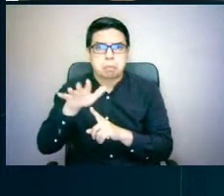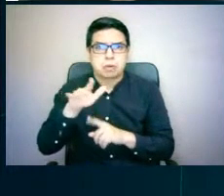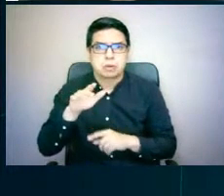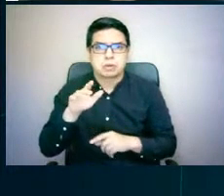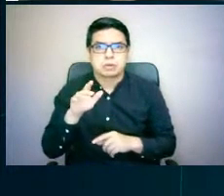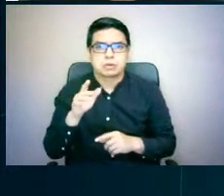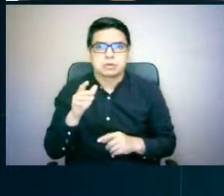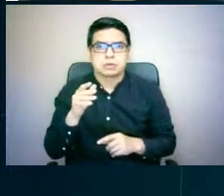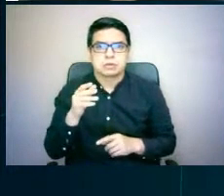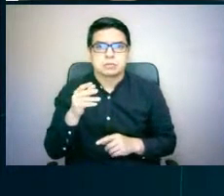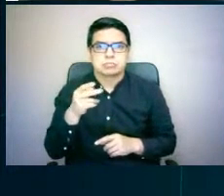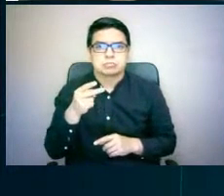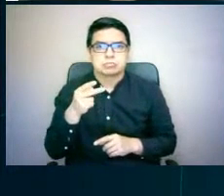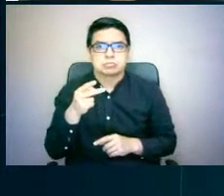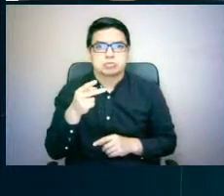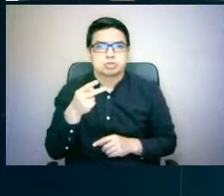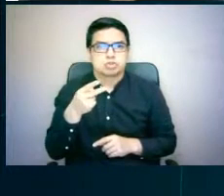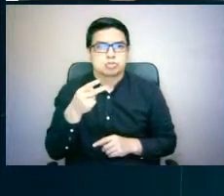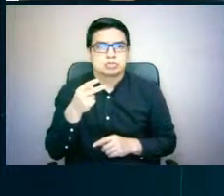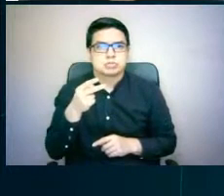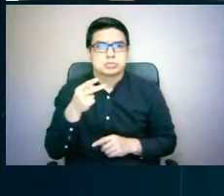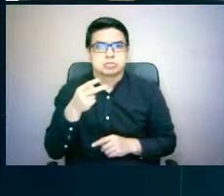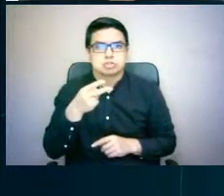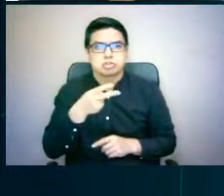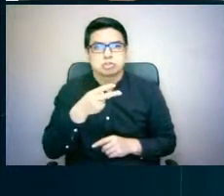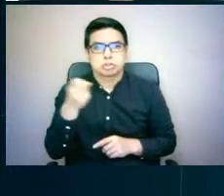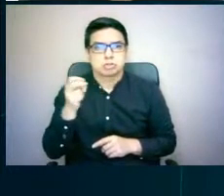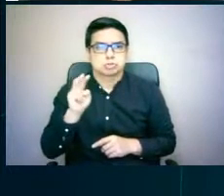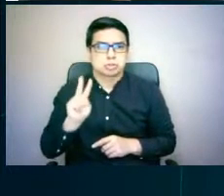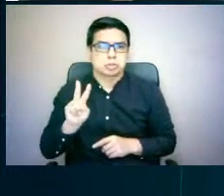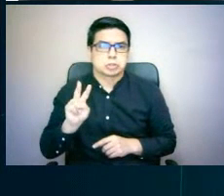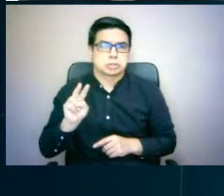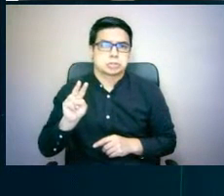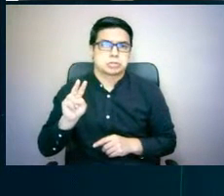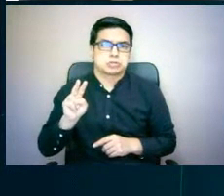CO2 equivalen a 235 kilogramos.